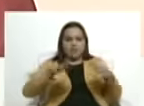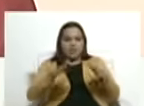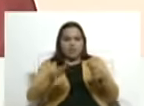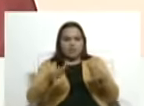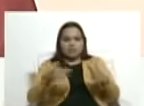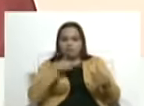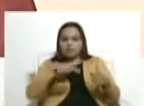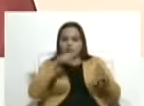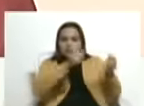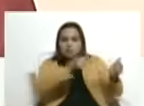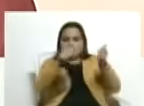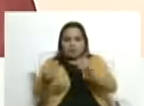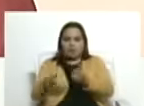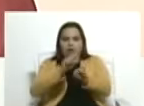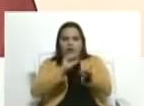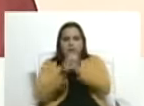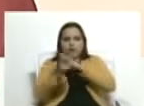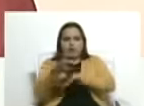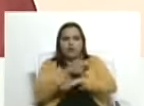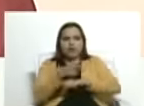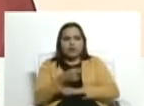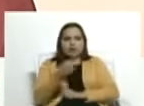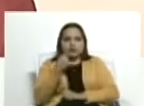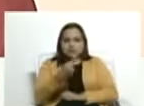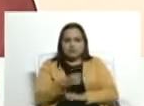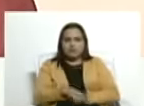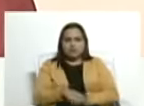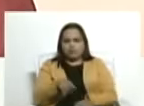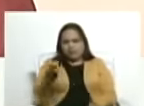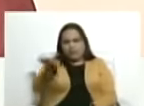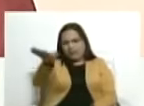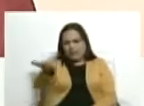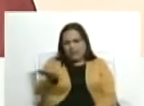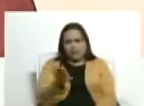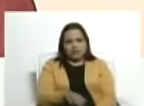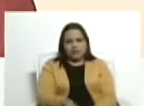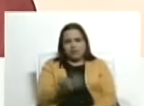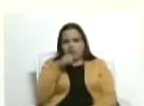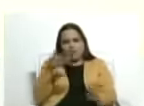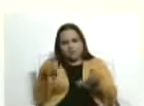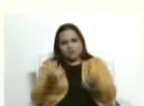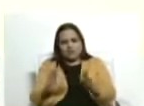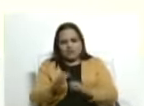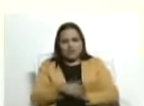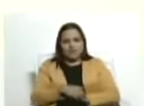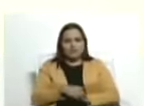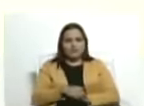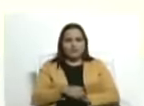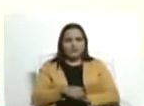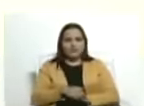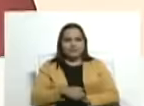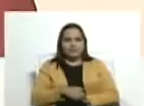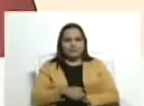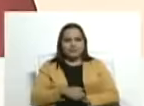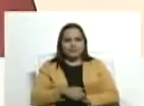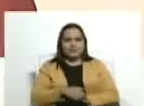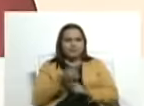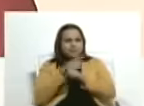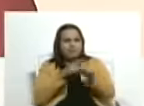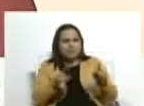ponían gobierno. Quizás no, tú estabas muy pequeña, o no habías nacido, Fabiana, pero en el